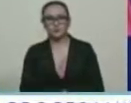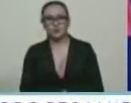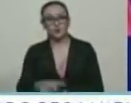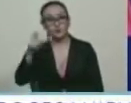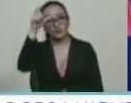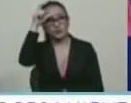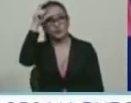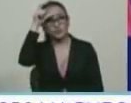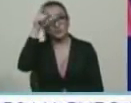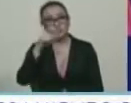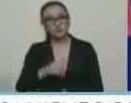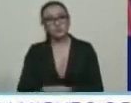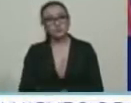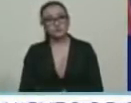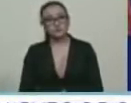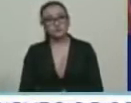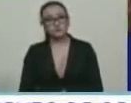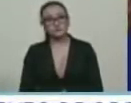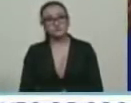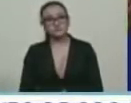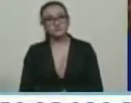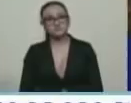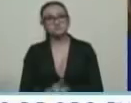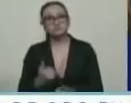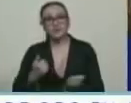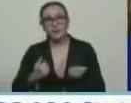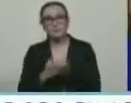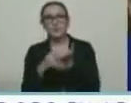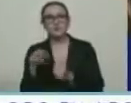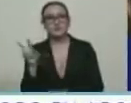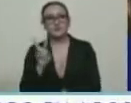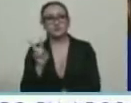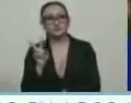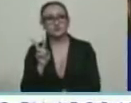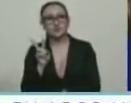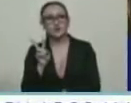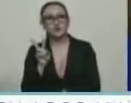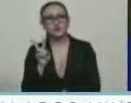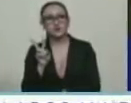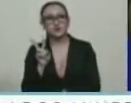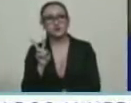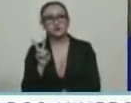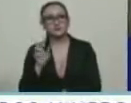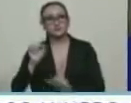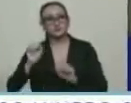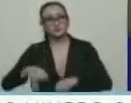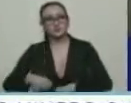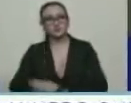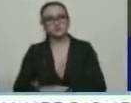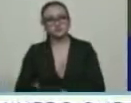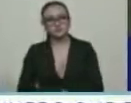Turquía da su apoyo a Venezuela en el nivel presidencial.